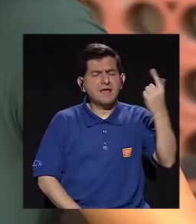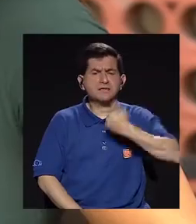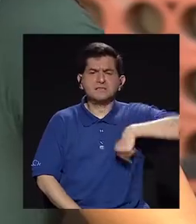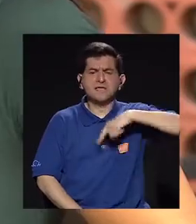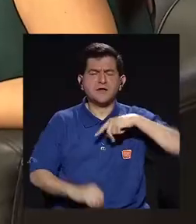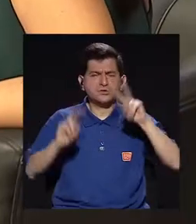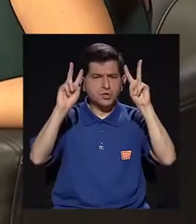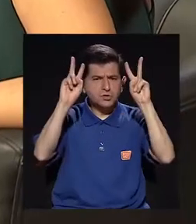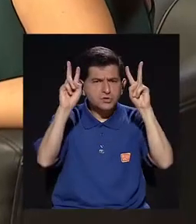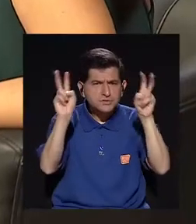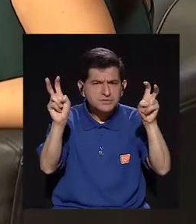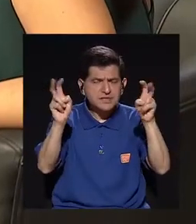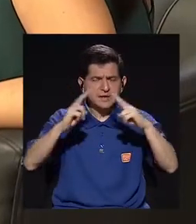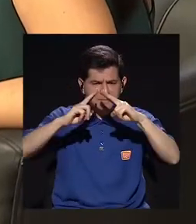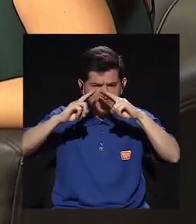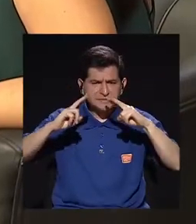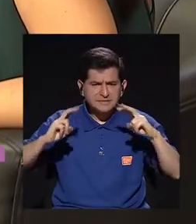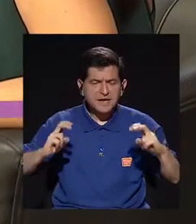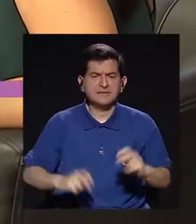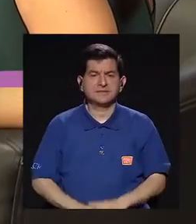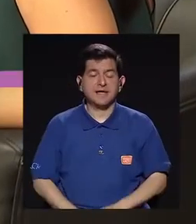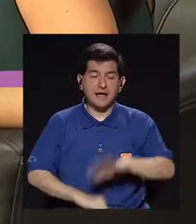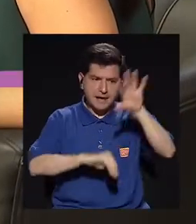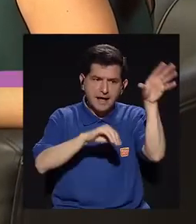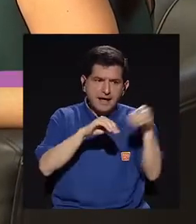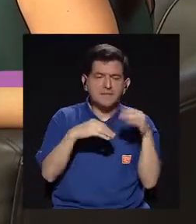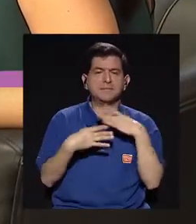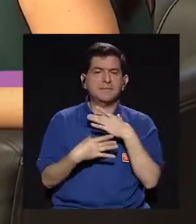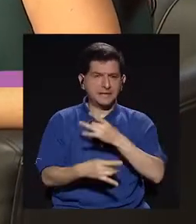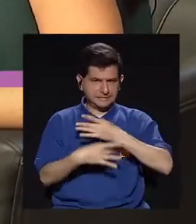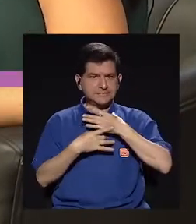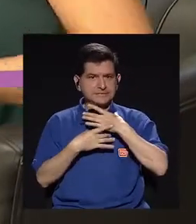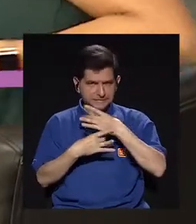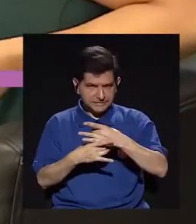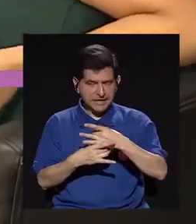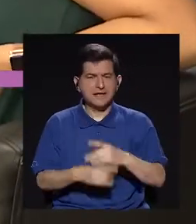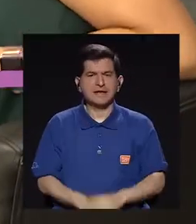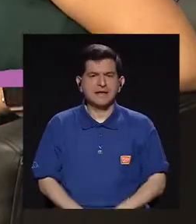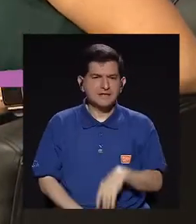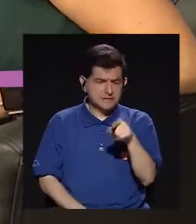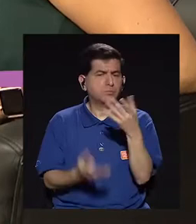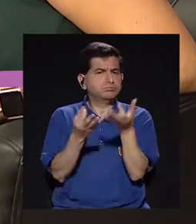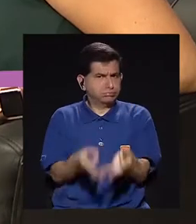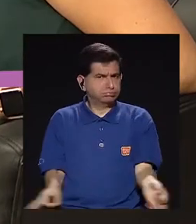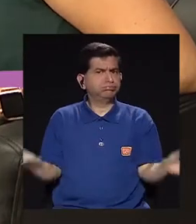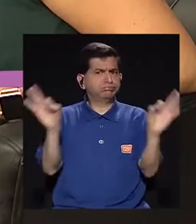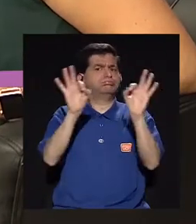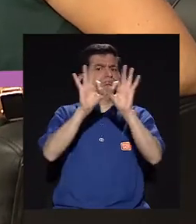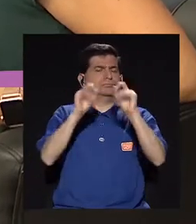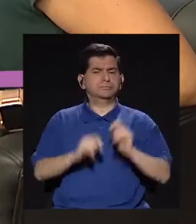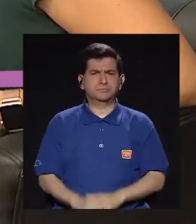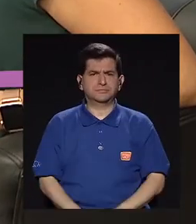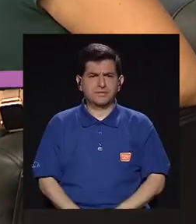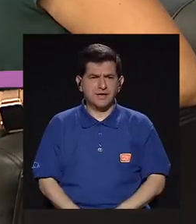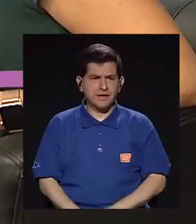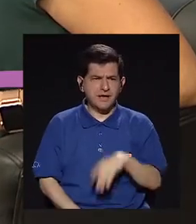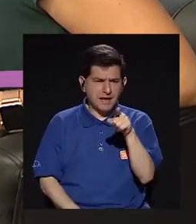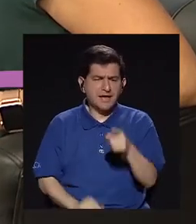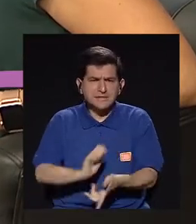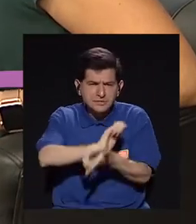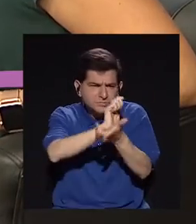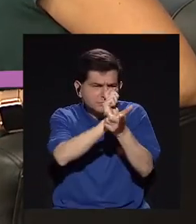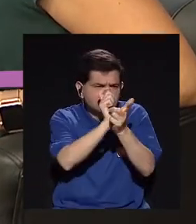semana pues vamos a tocar un tema que aparte de interesante, es muy importante, porque esto produjo